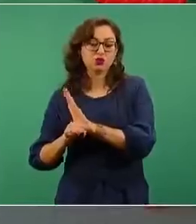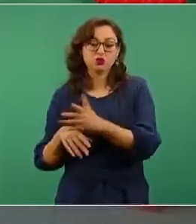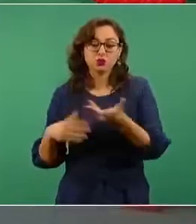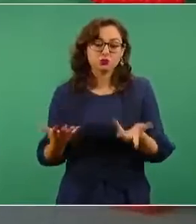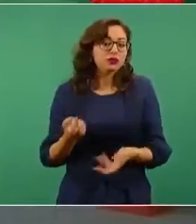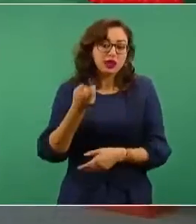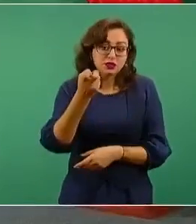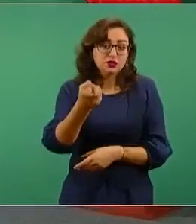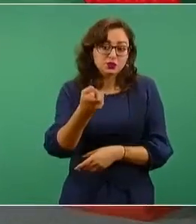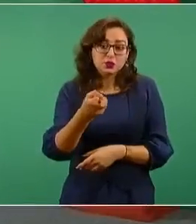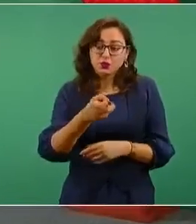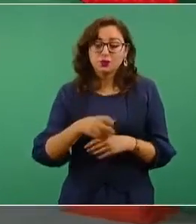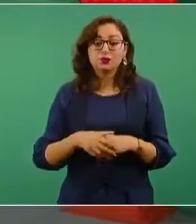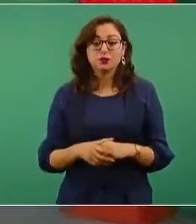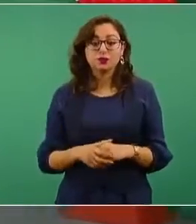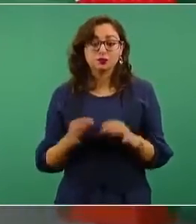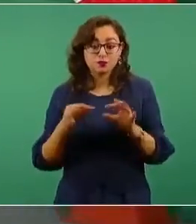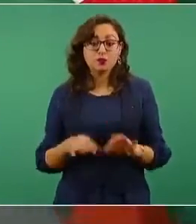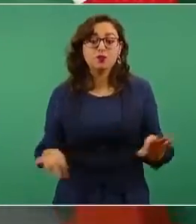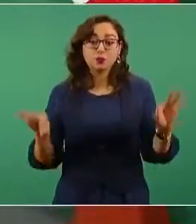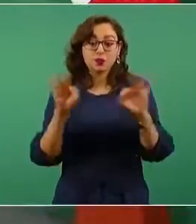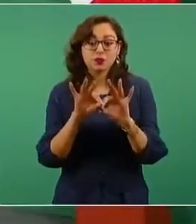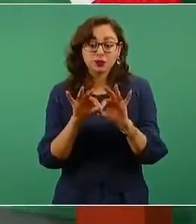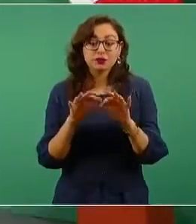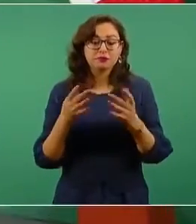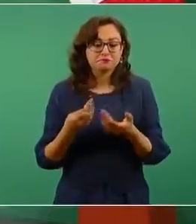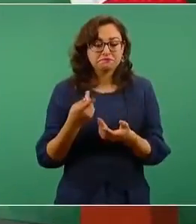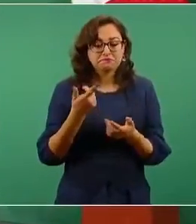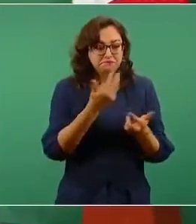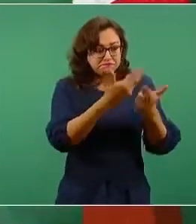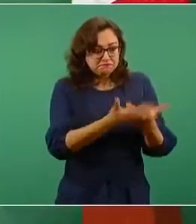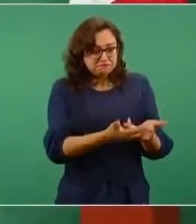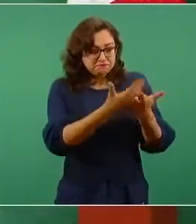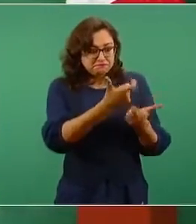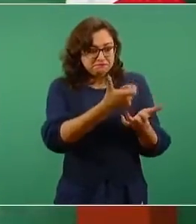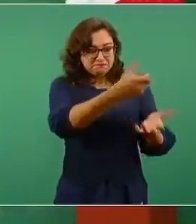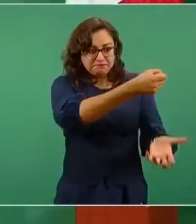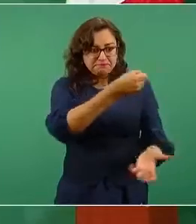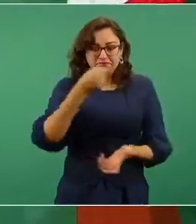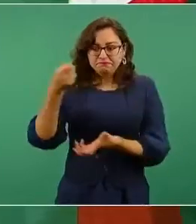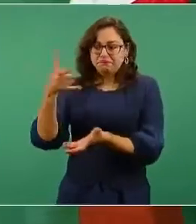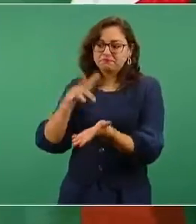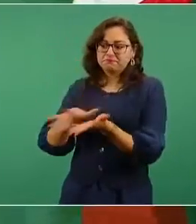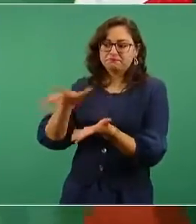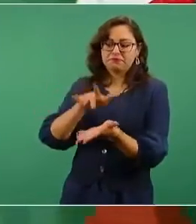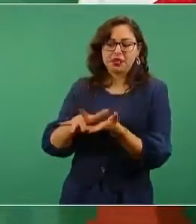fortalecer la economía nacional y en especial a Pemex.